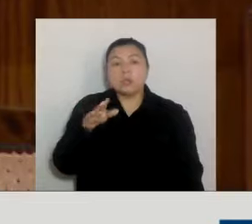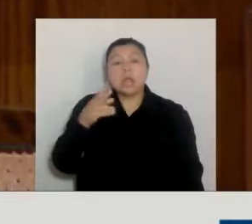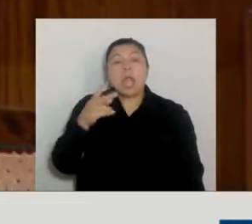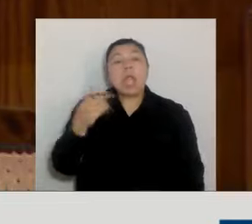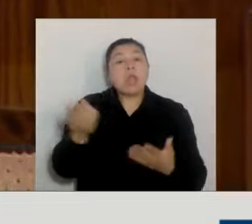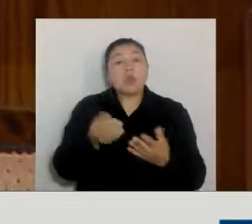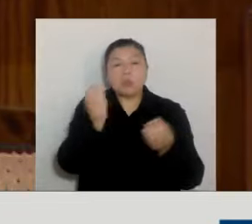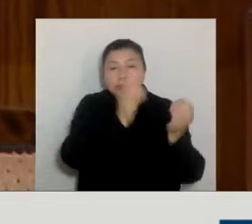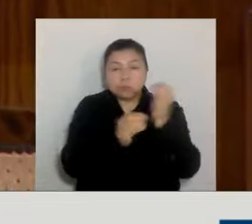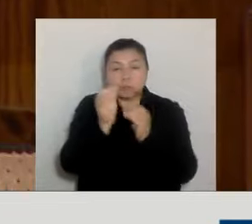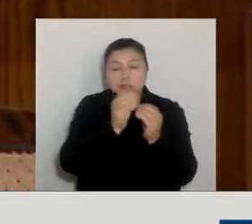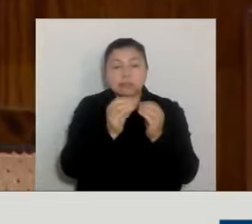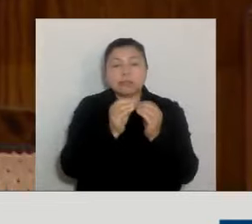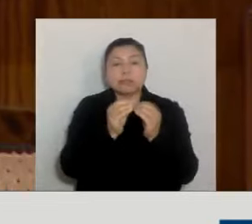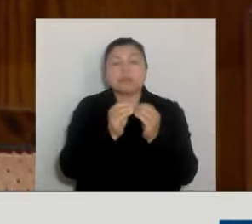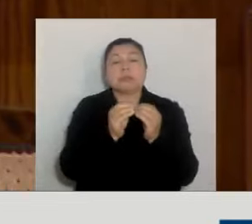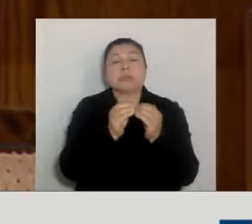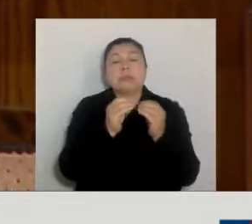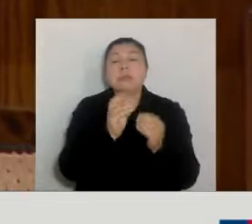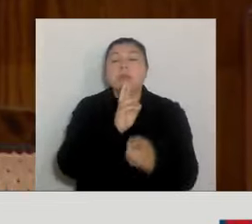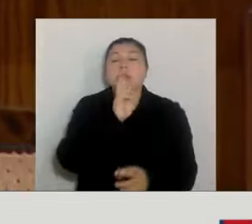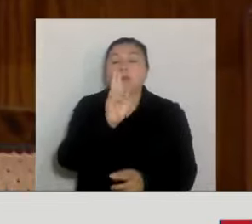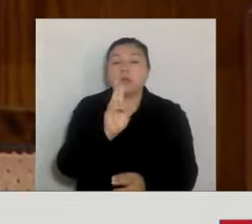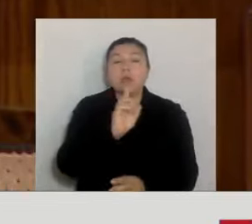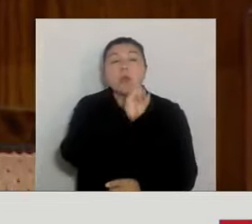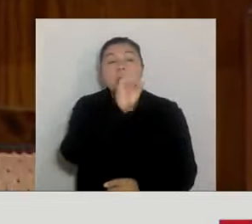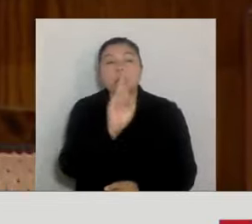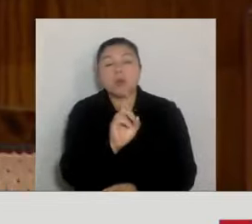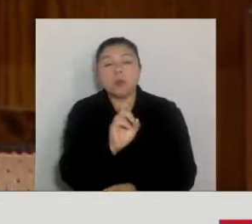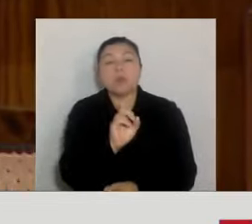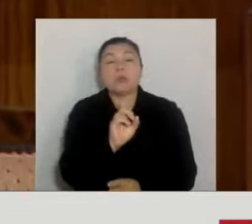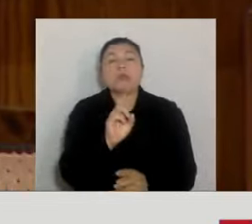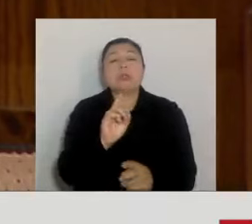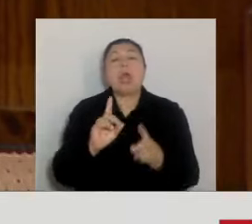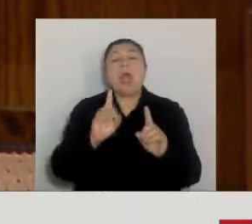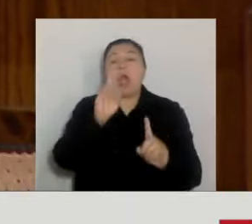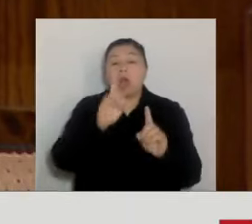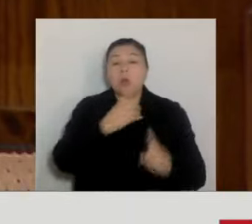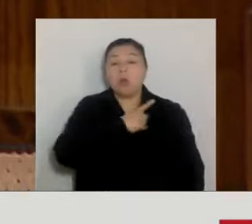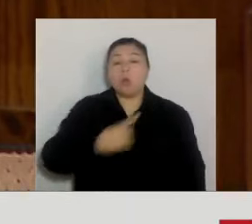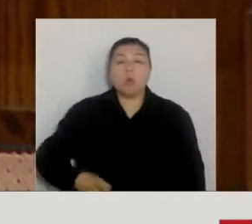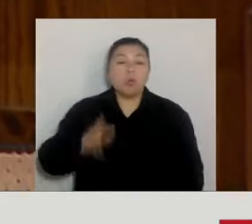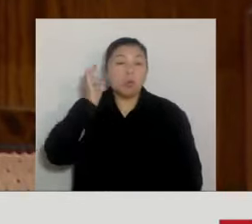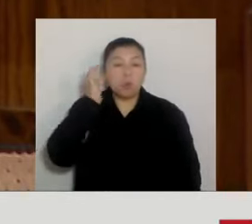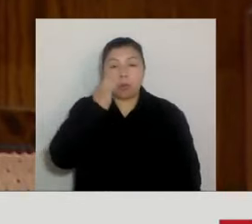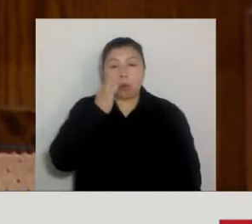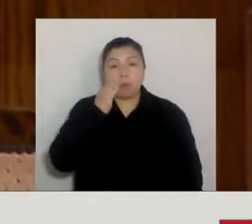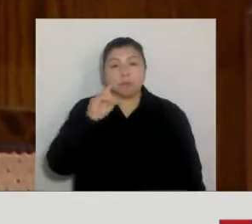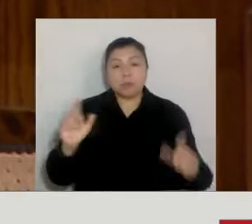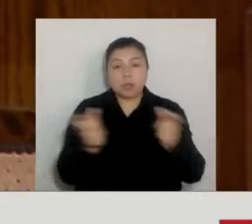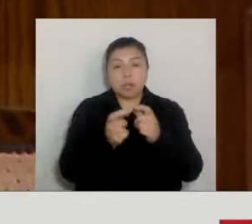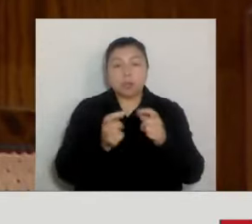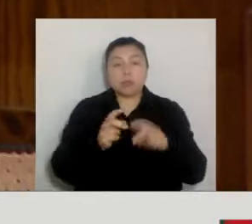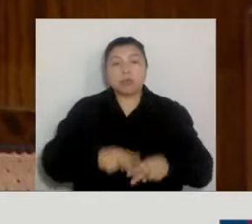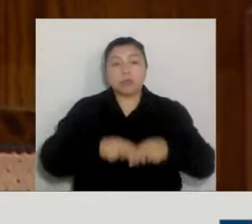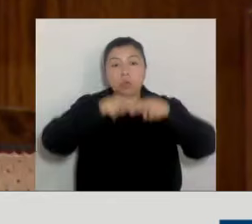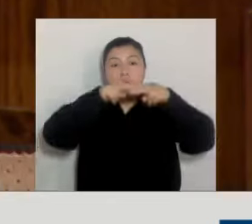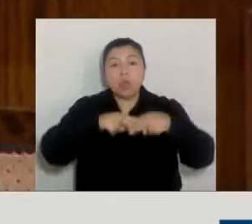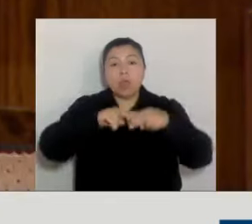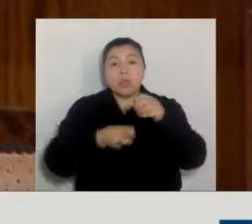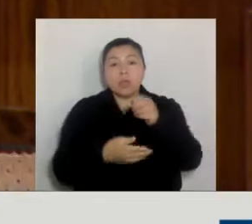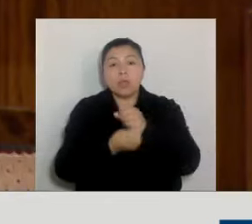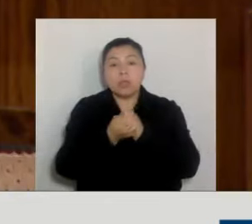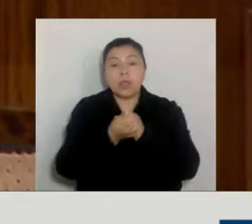respondieron las diversas consultas de las parlamentarias y parlamentarios de de la comisión de Hacienda La